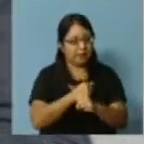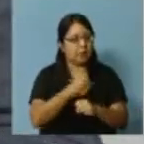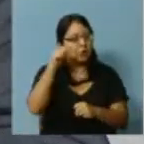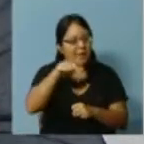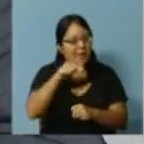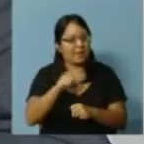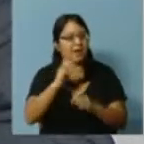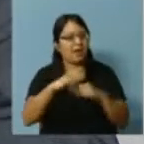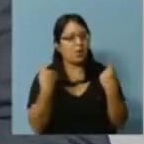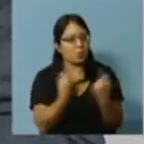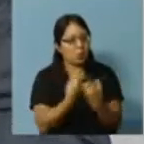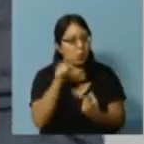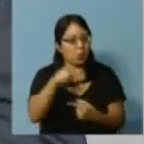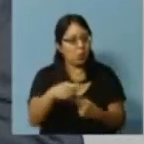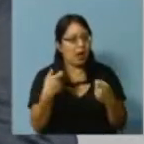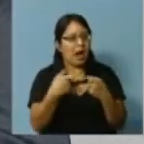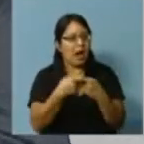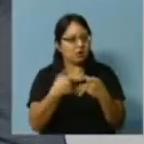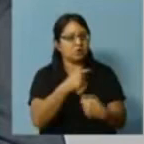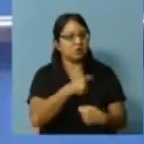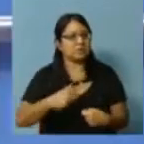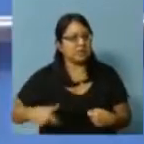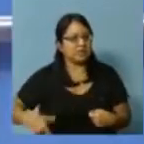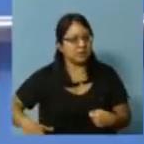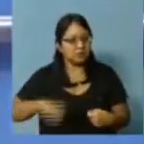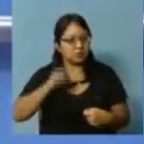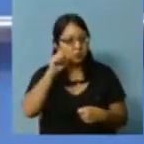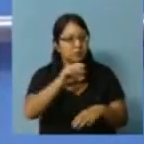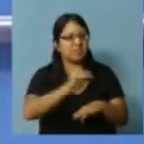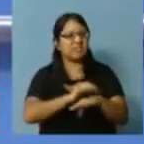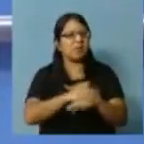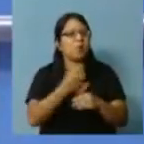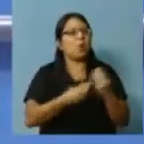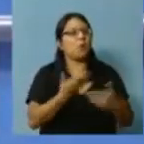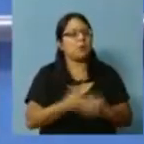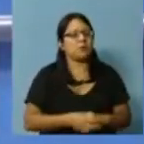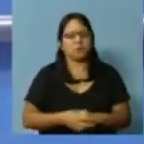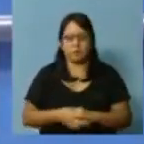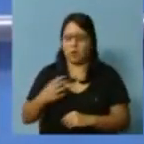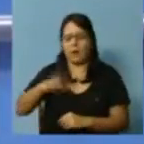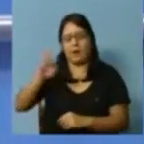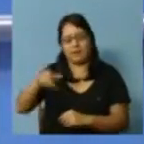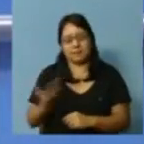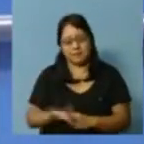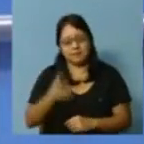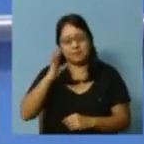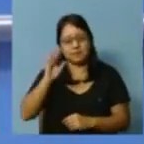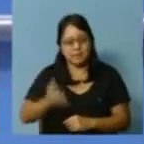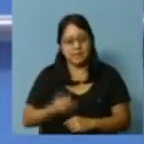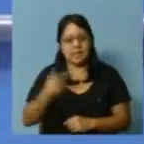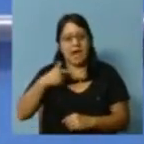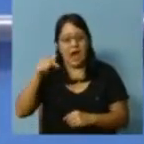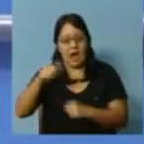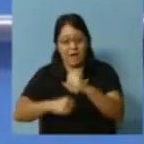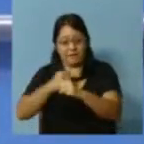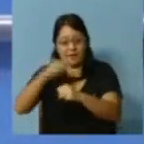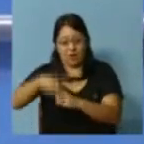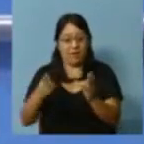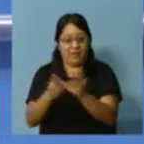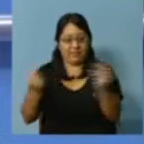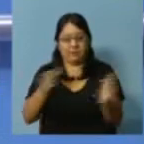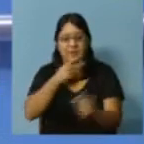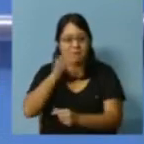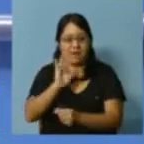que los productores tengan un precio justo claro que sigo mal porque para nosotros esto no está cerrado no está concluido